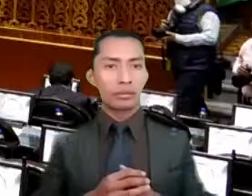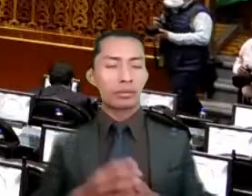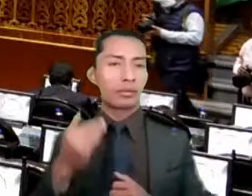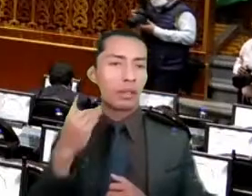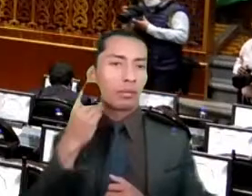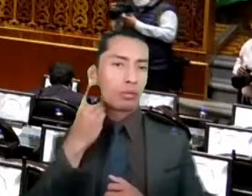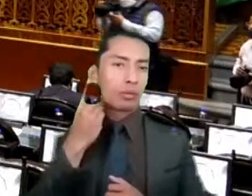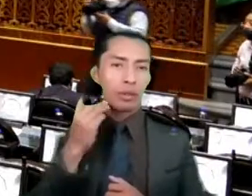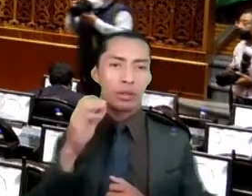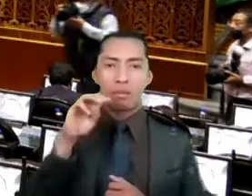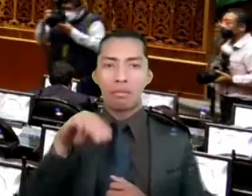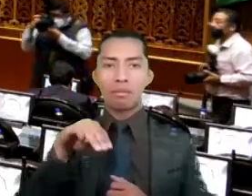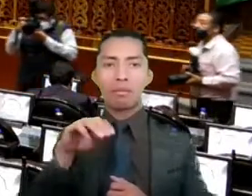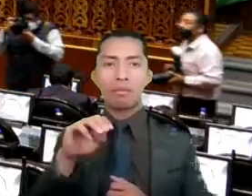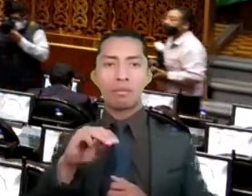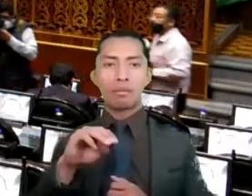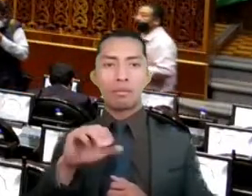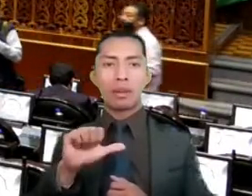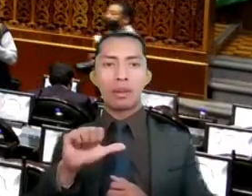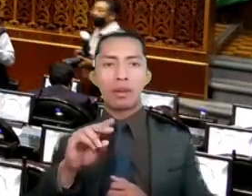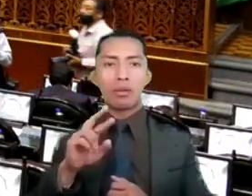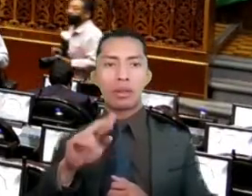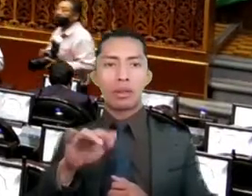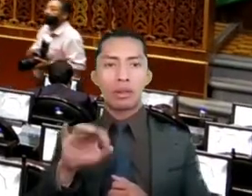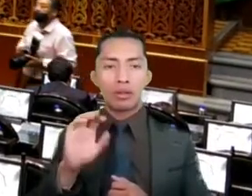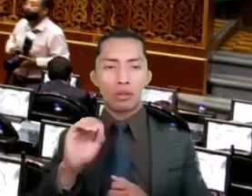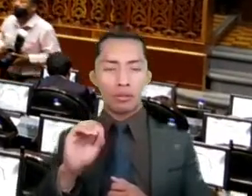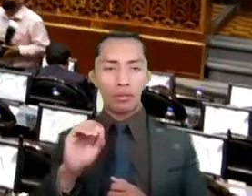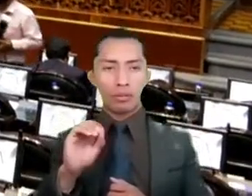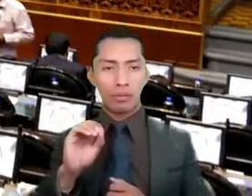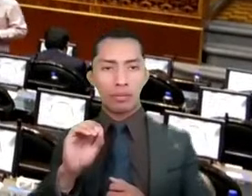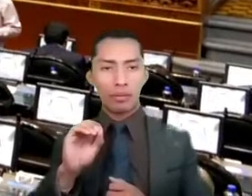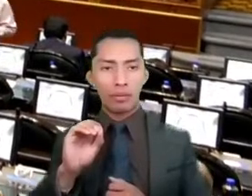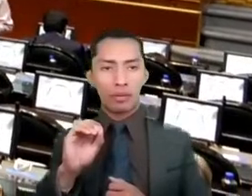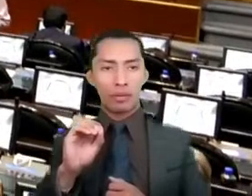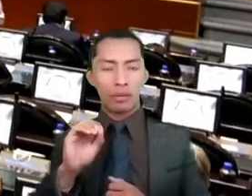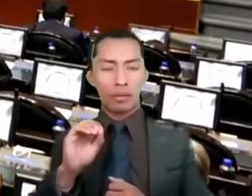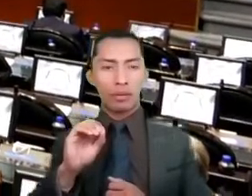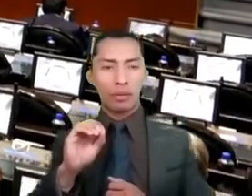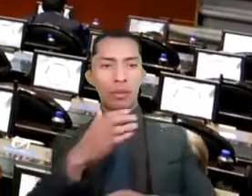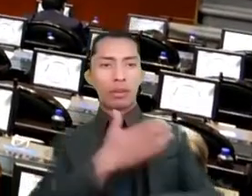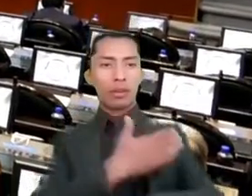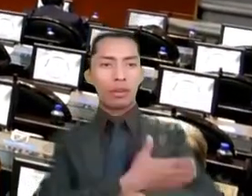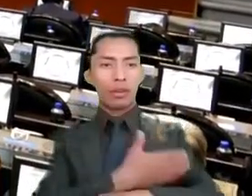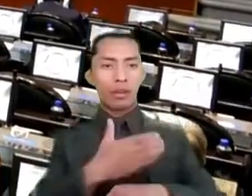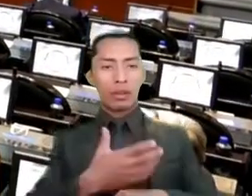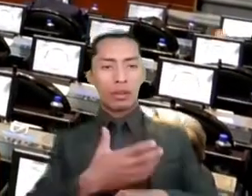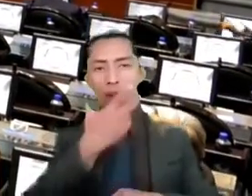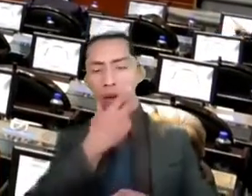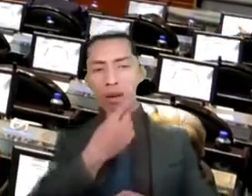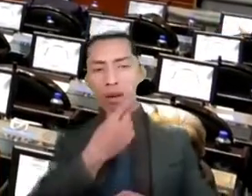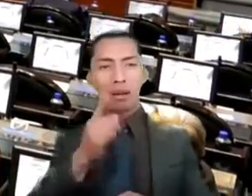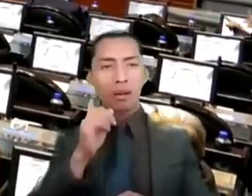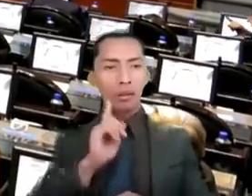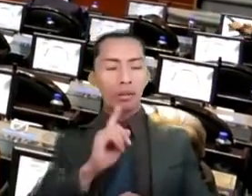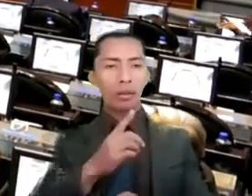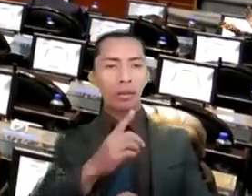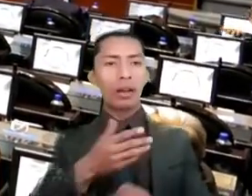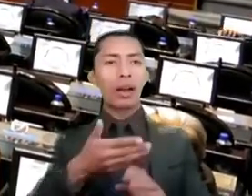Presidente, compañeras, compañeros, desde luego que hay un formato. Es un formato que se acuerda en la Junta, se